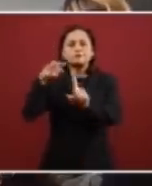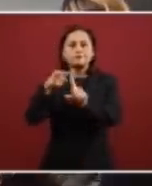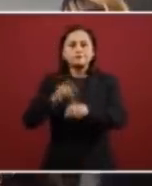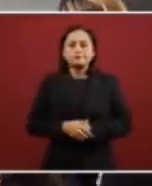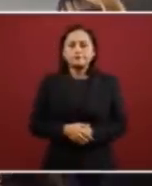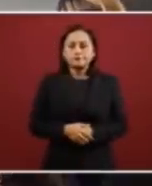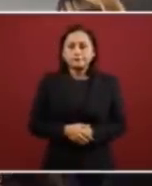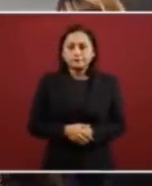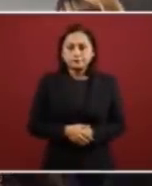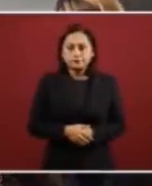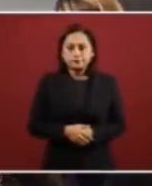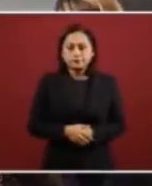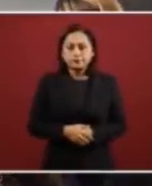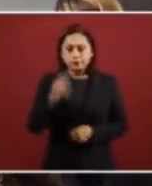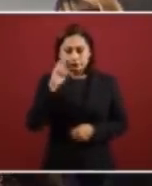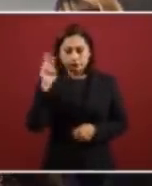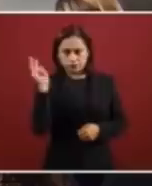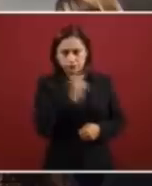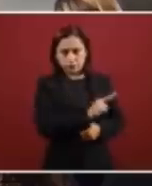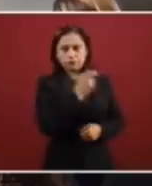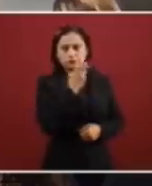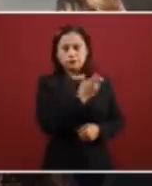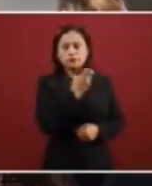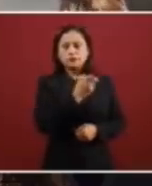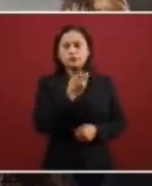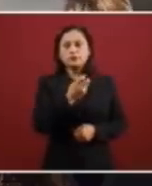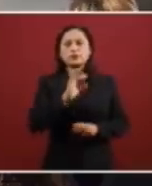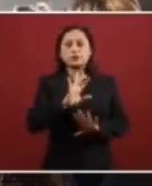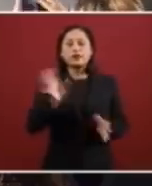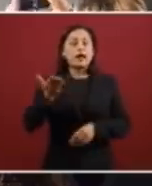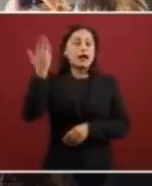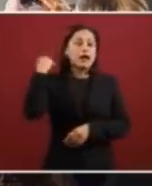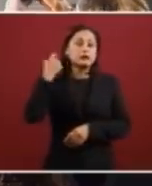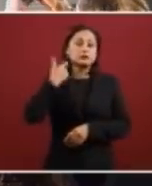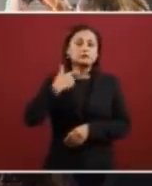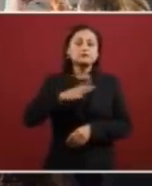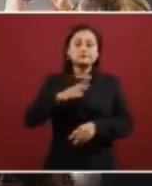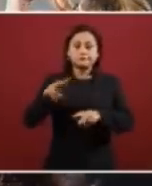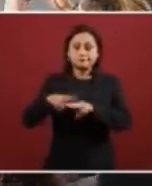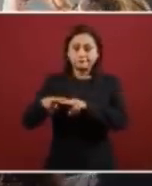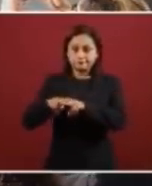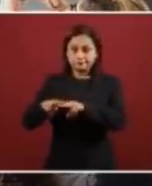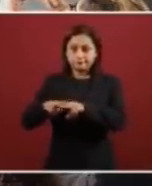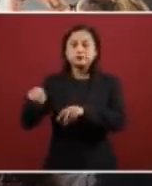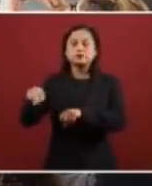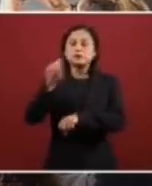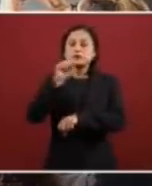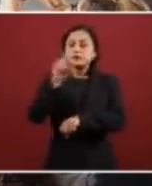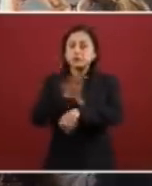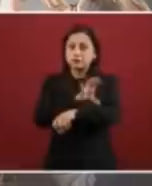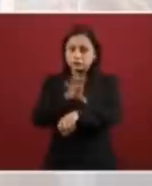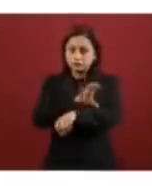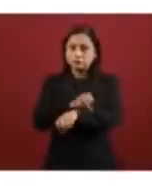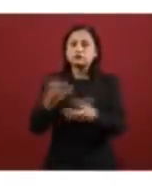ustedes podrán ver nuestros derechos de vía existentes vías férreas de transmisión eléctrica arteras es donde